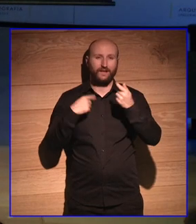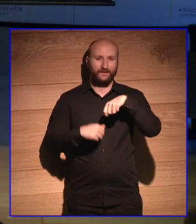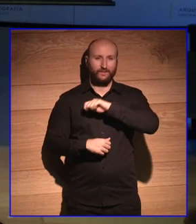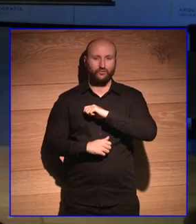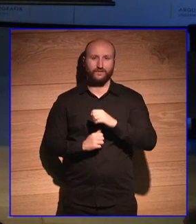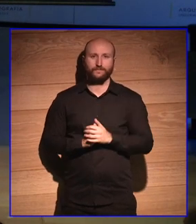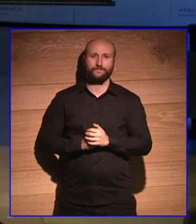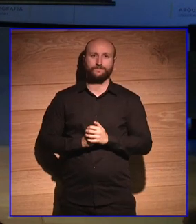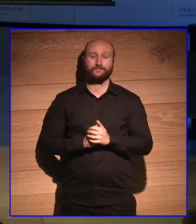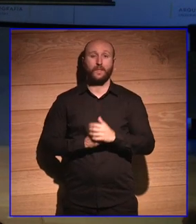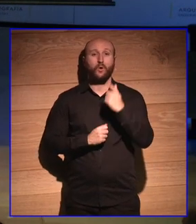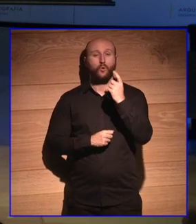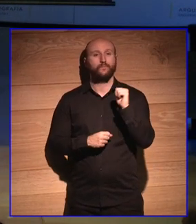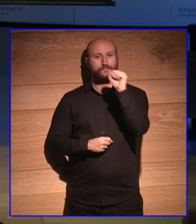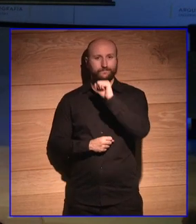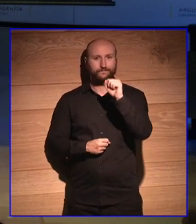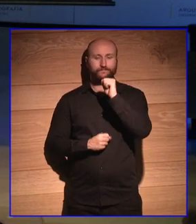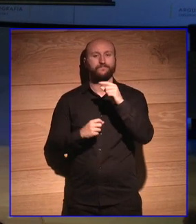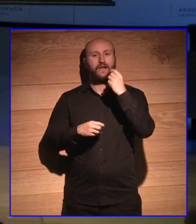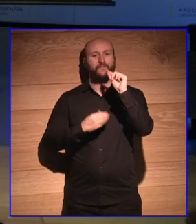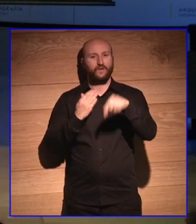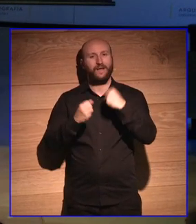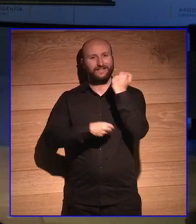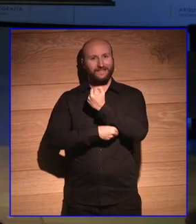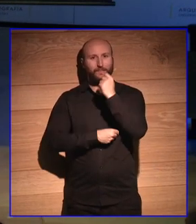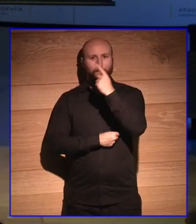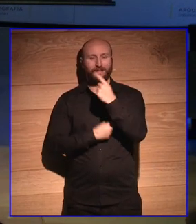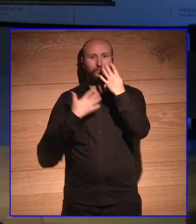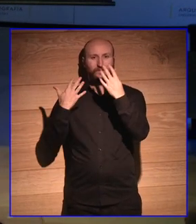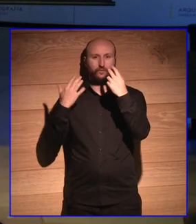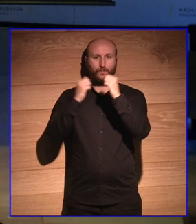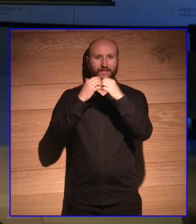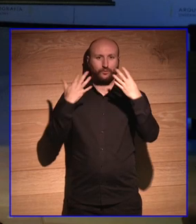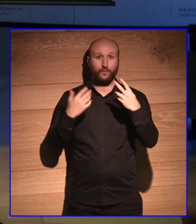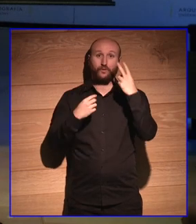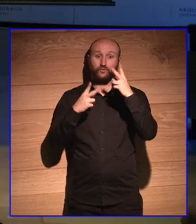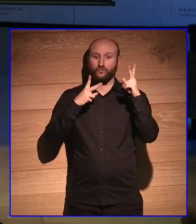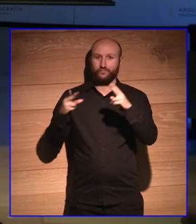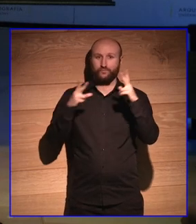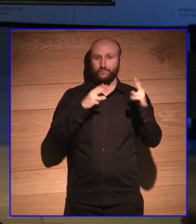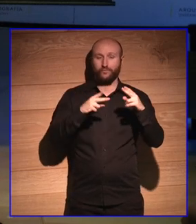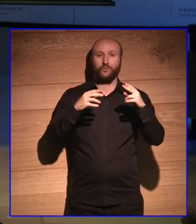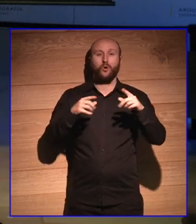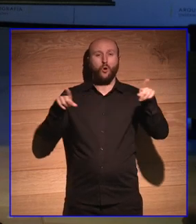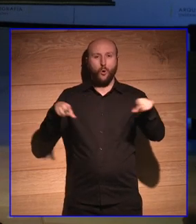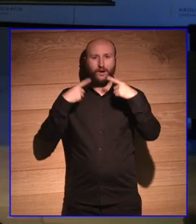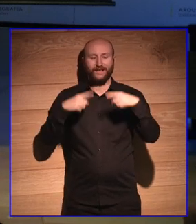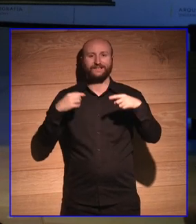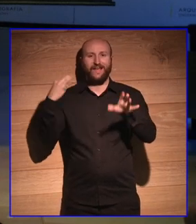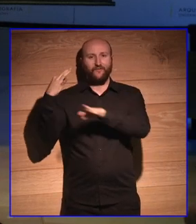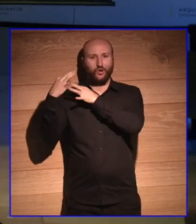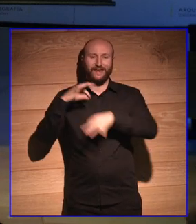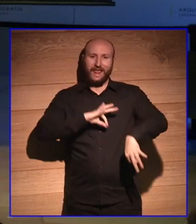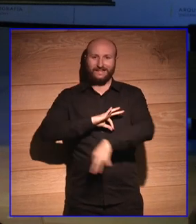una obra firmada en diciembre de 1929 dividida en dos números para pequeña orquesta de cuerda con violín y violonchelo